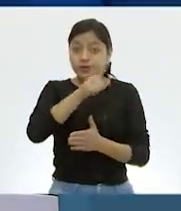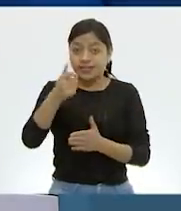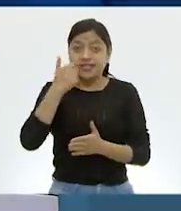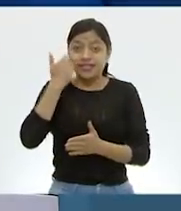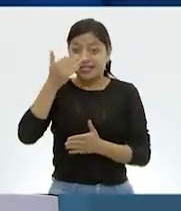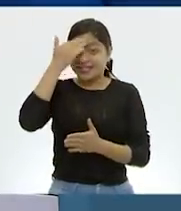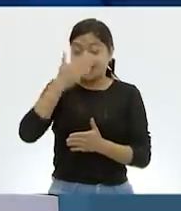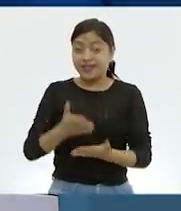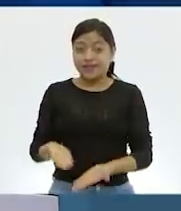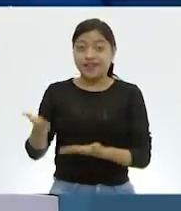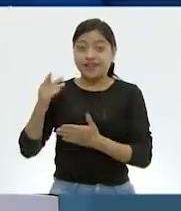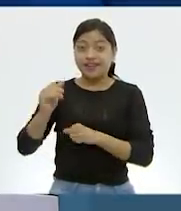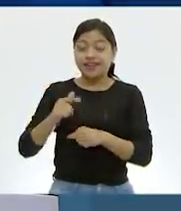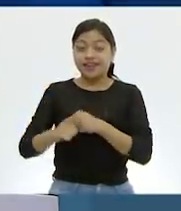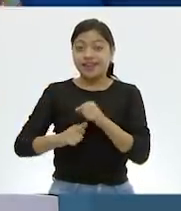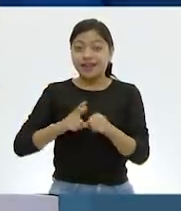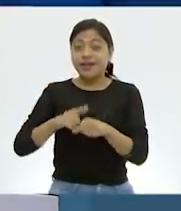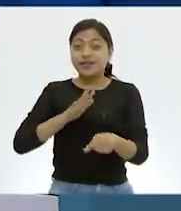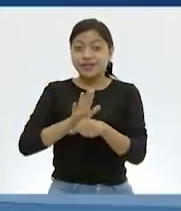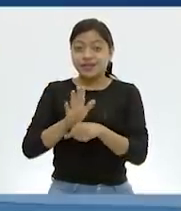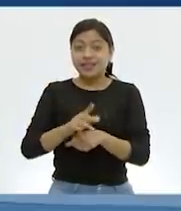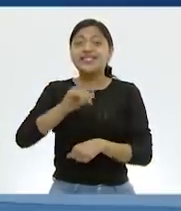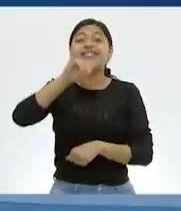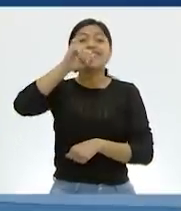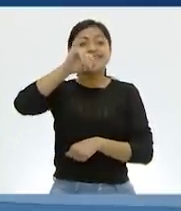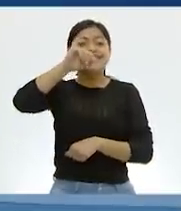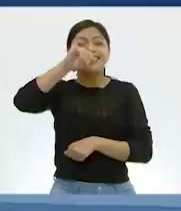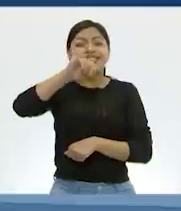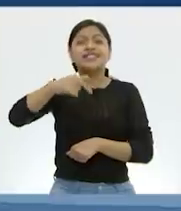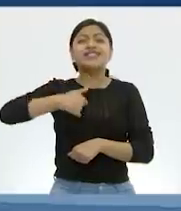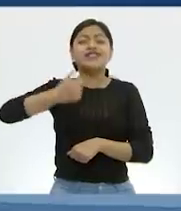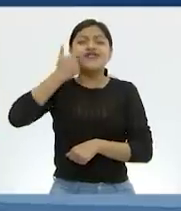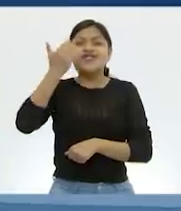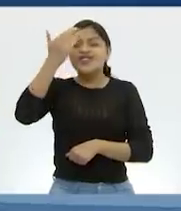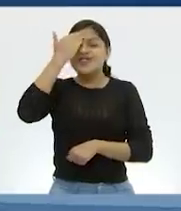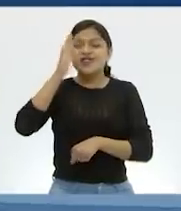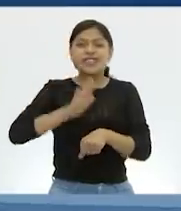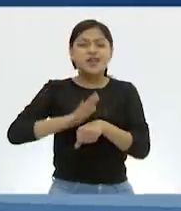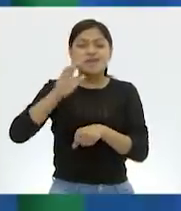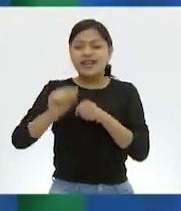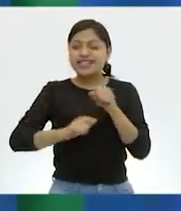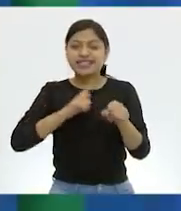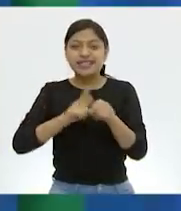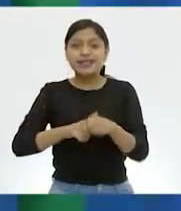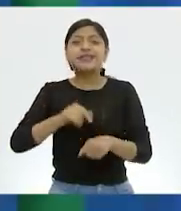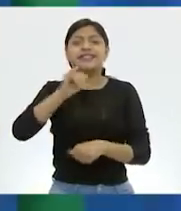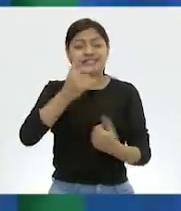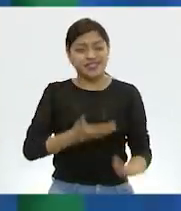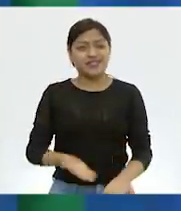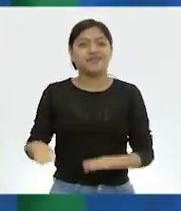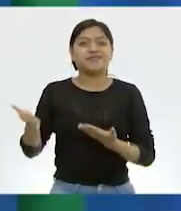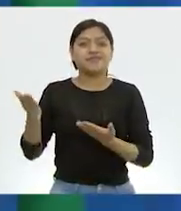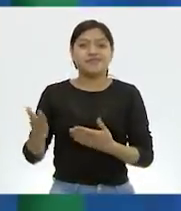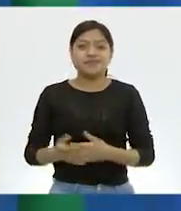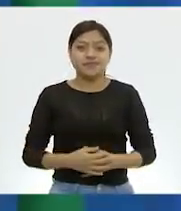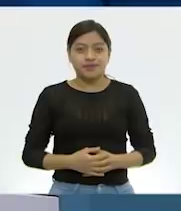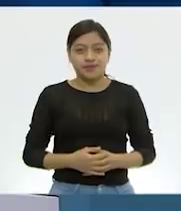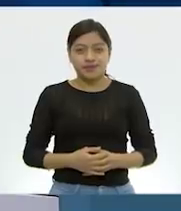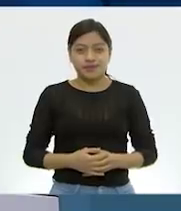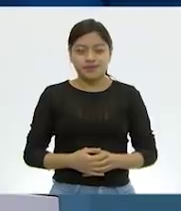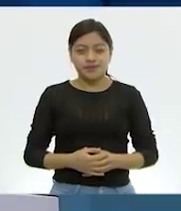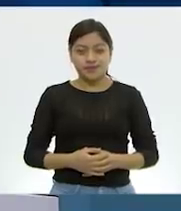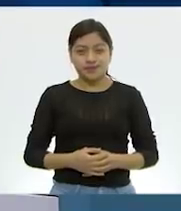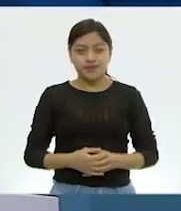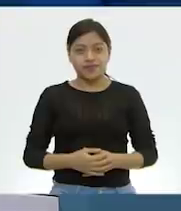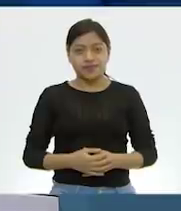especies endémicas que nos compartieron? ¡Sí! ¡Quiero conocer más especies! Sí, vamos a verlos. Bien,